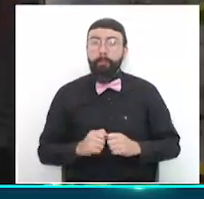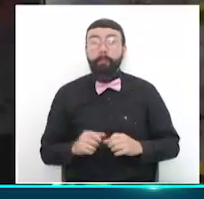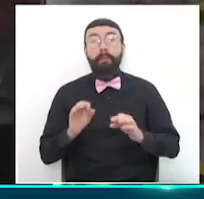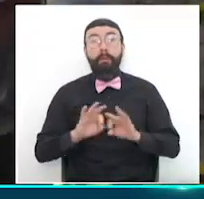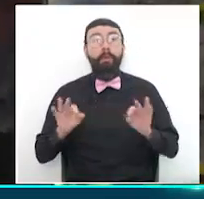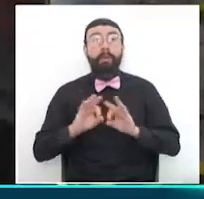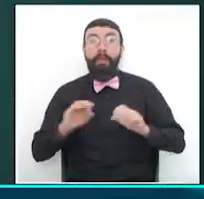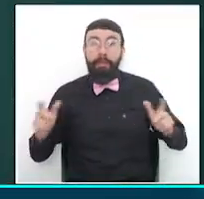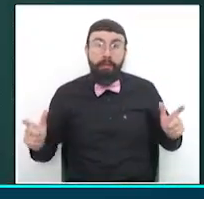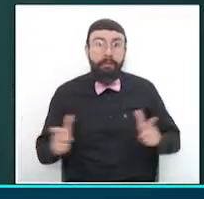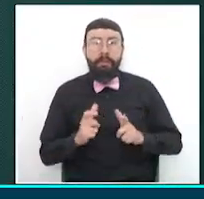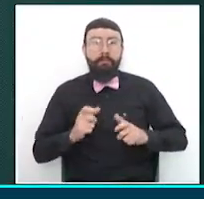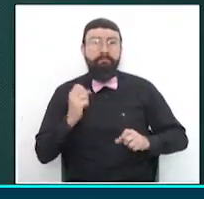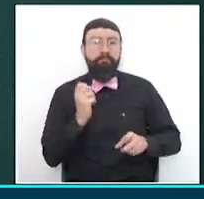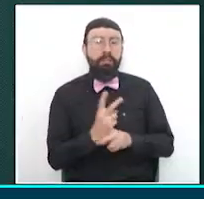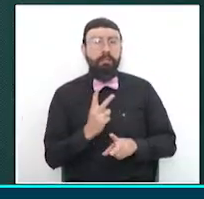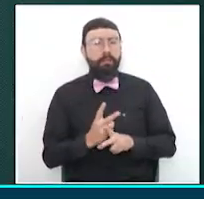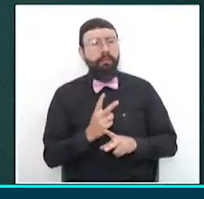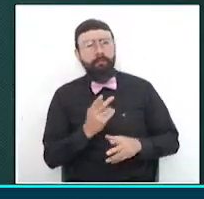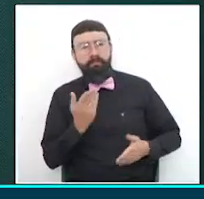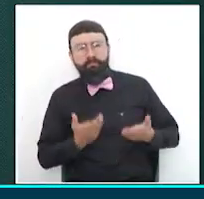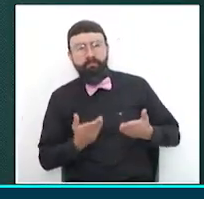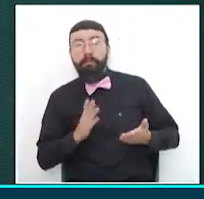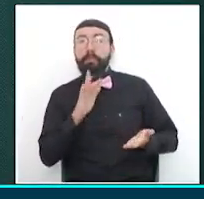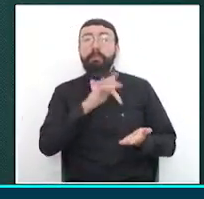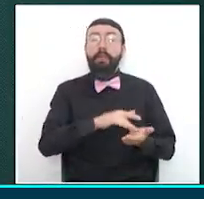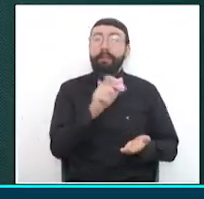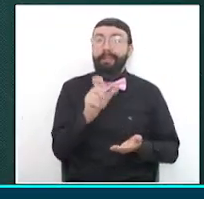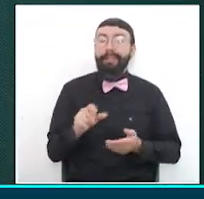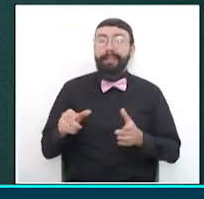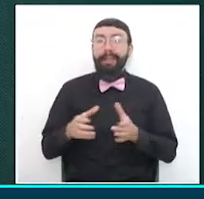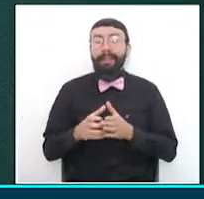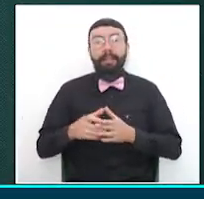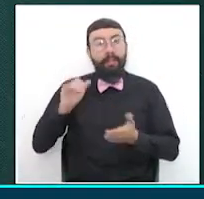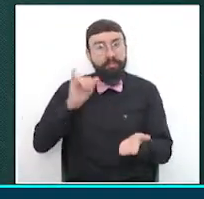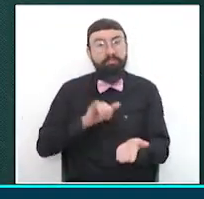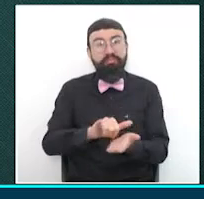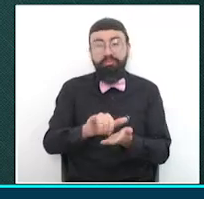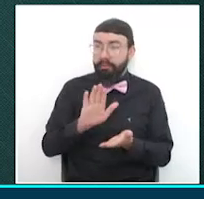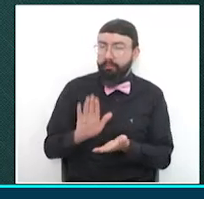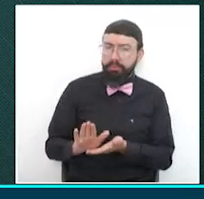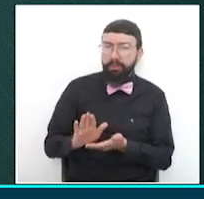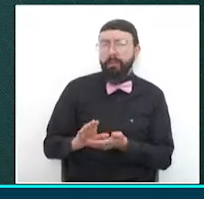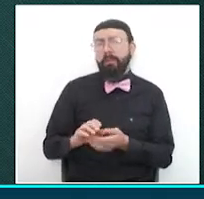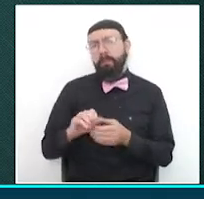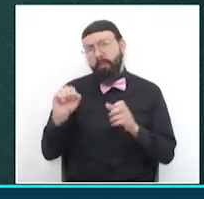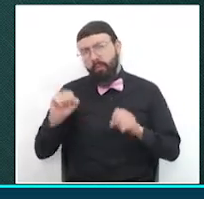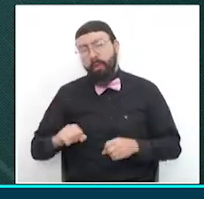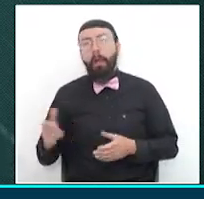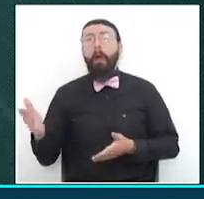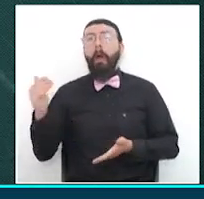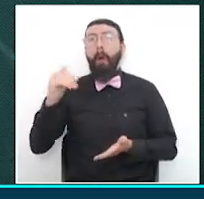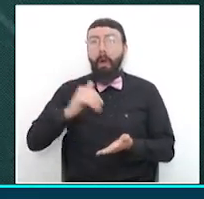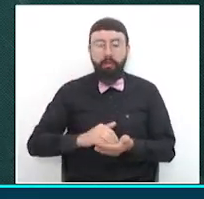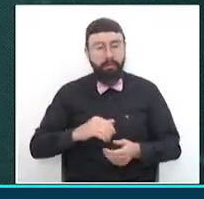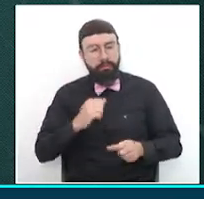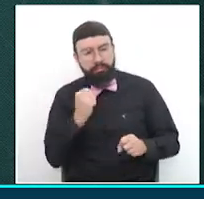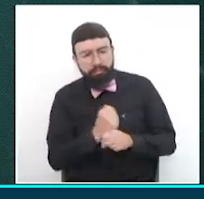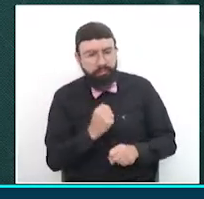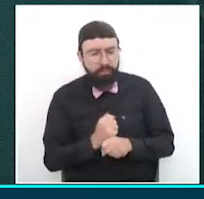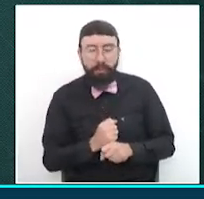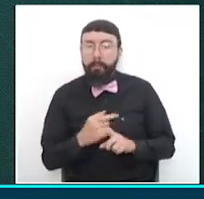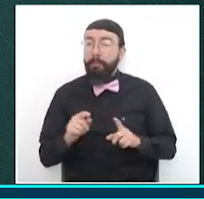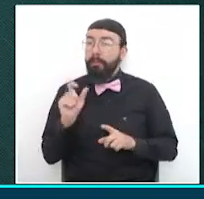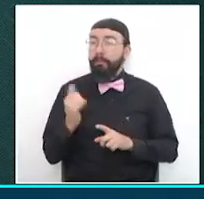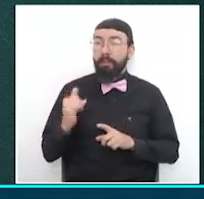en la zona va ligada a las operaciones del Aeropuerto Internacional Matecaña, que podrían reanudarse pronto, en tanto el